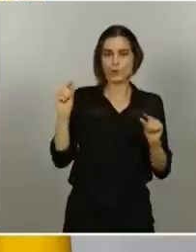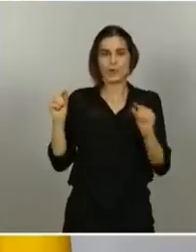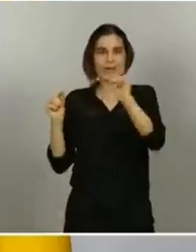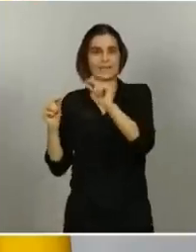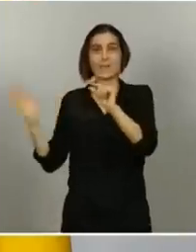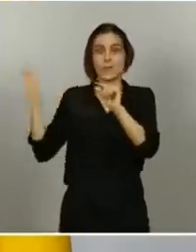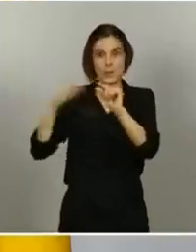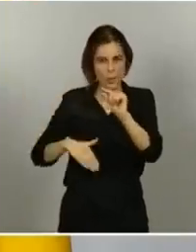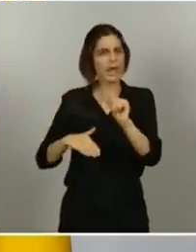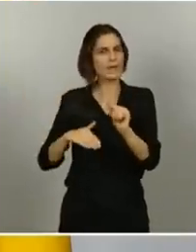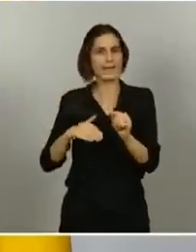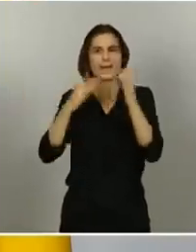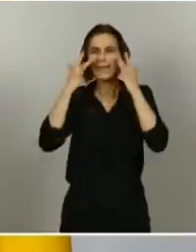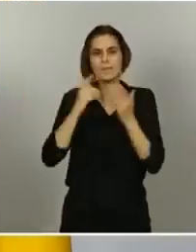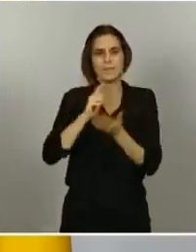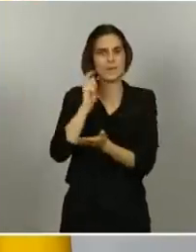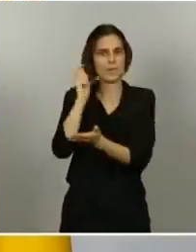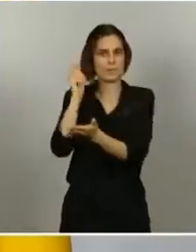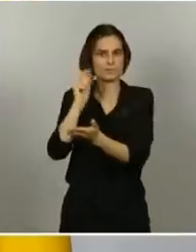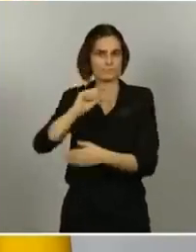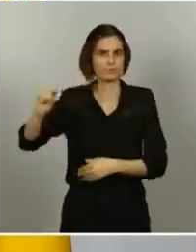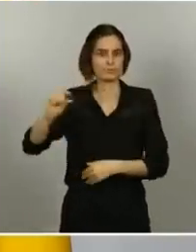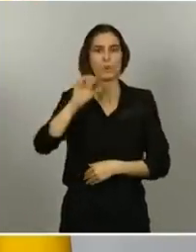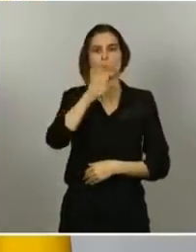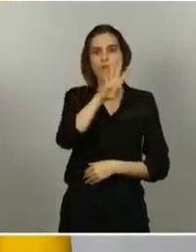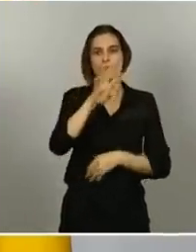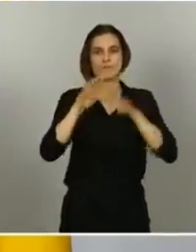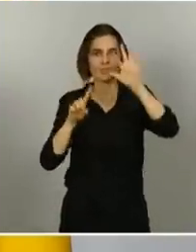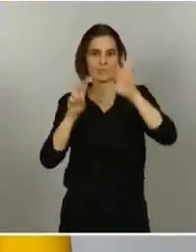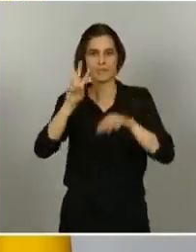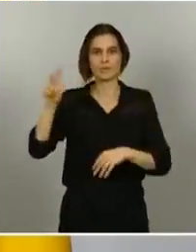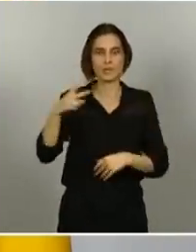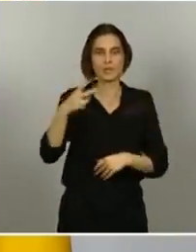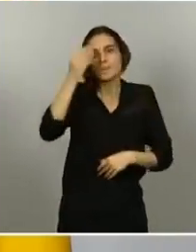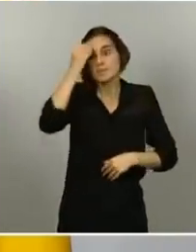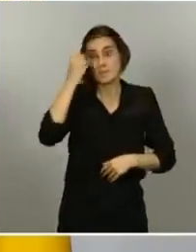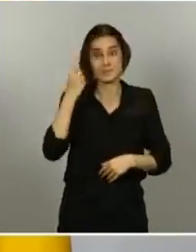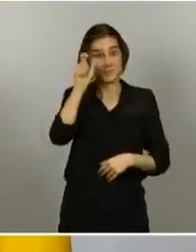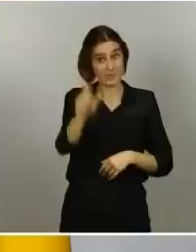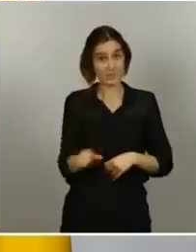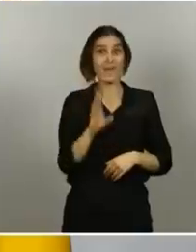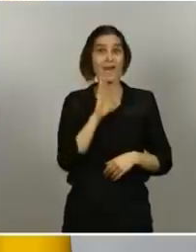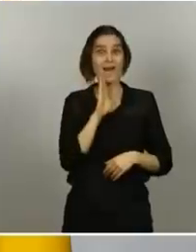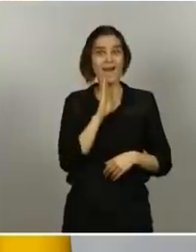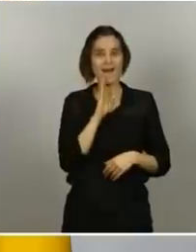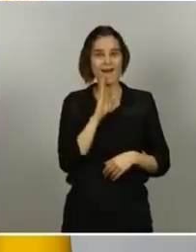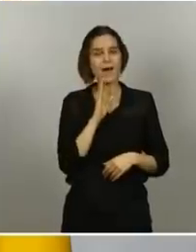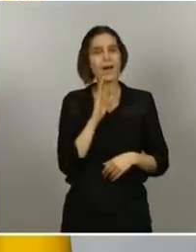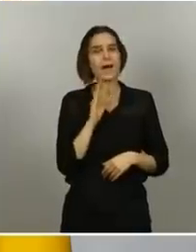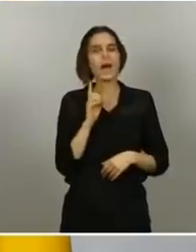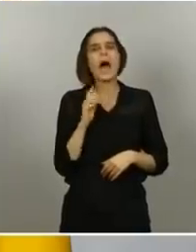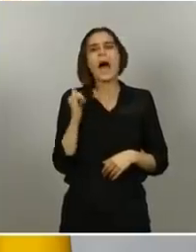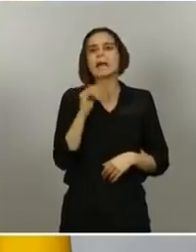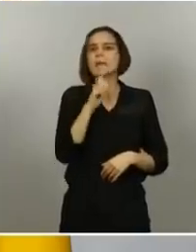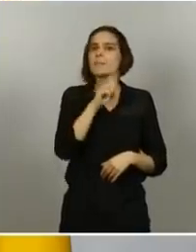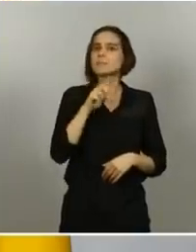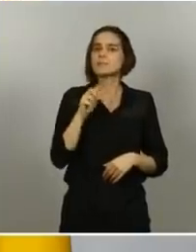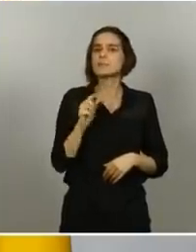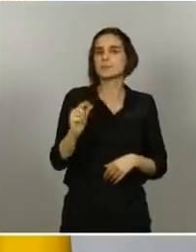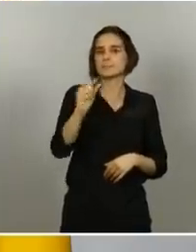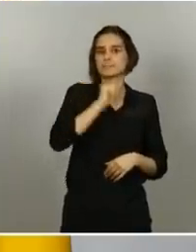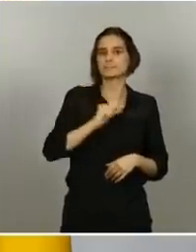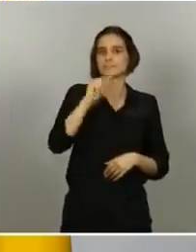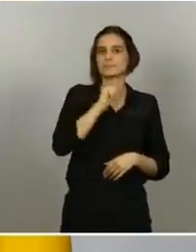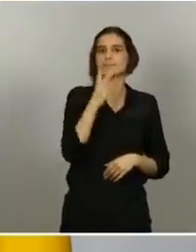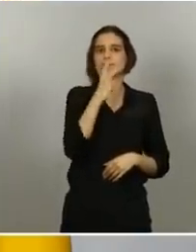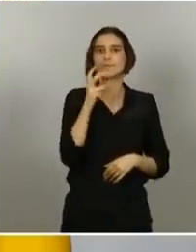euros. Pero supongamos que esa persona cuenta con unhos ingresos mensuales de 200 euros porque tene un empleo a tempo parcial en